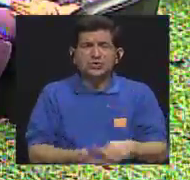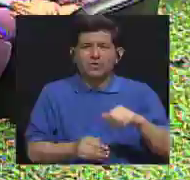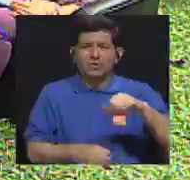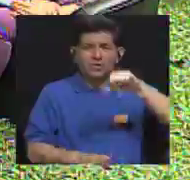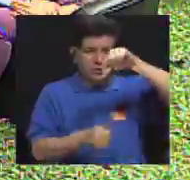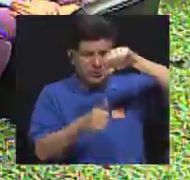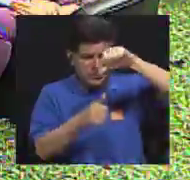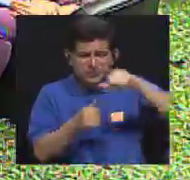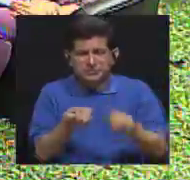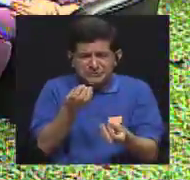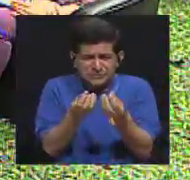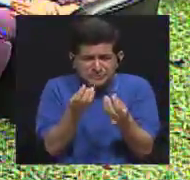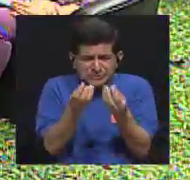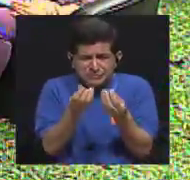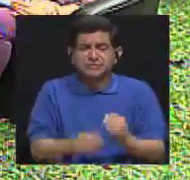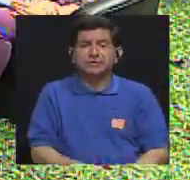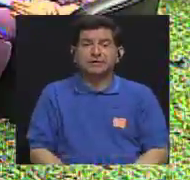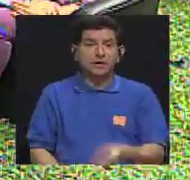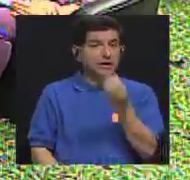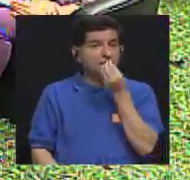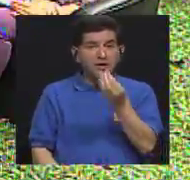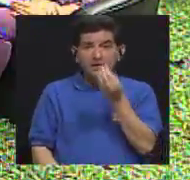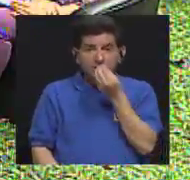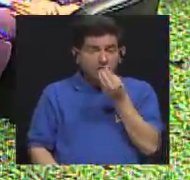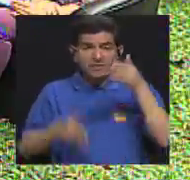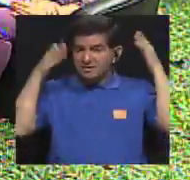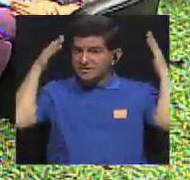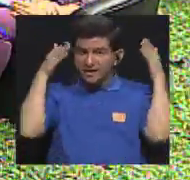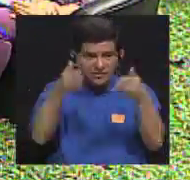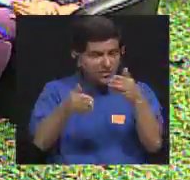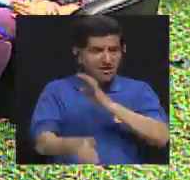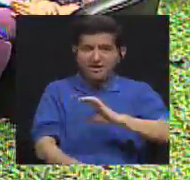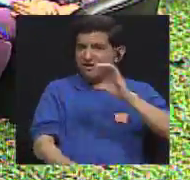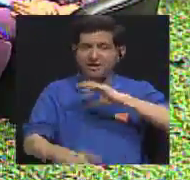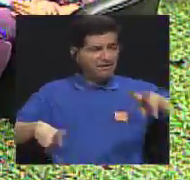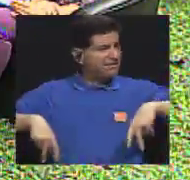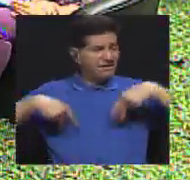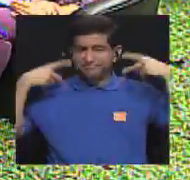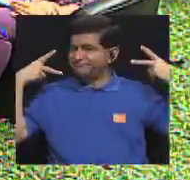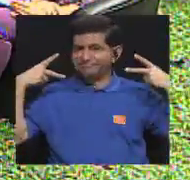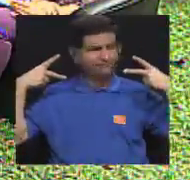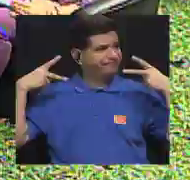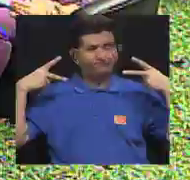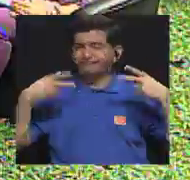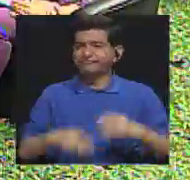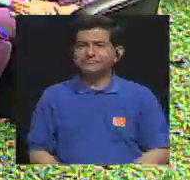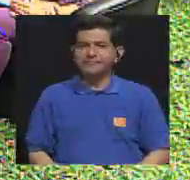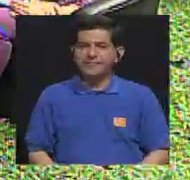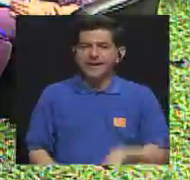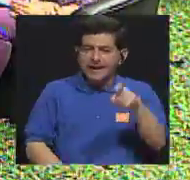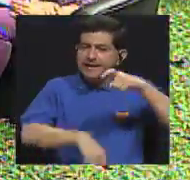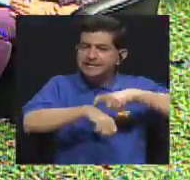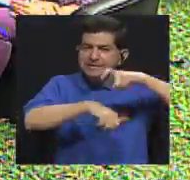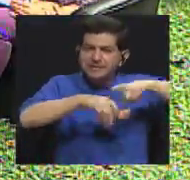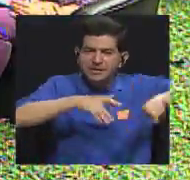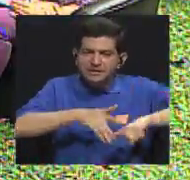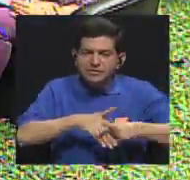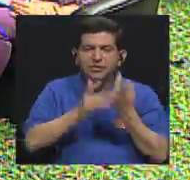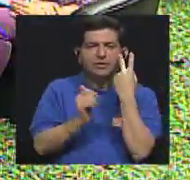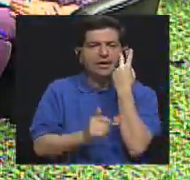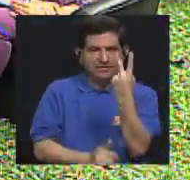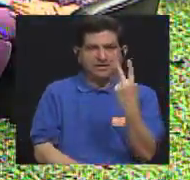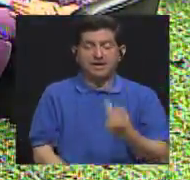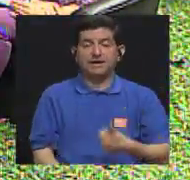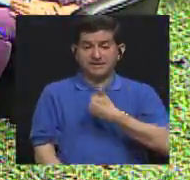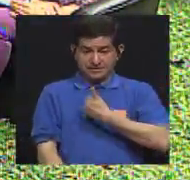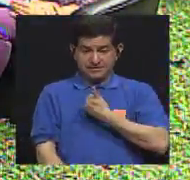era un tipo de alimentación que tampoco estaba enfocado en nuestra calidad de vida, ¿verdad? Entonces ahí es donde empezamos a ver que